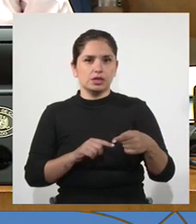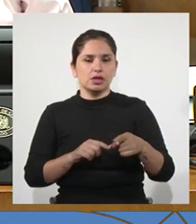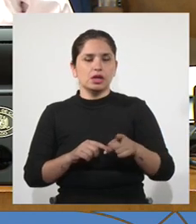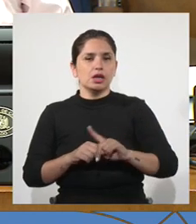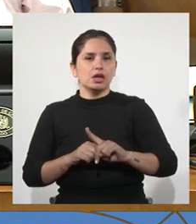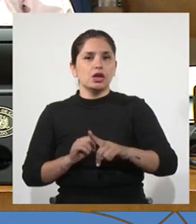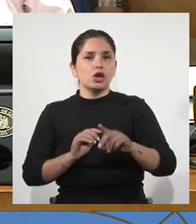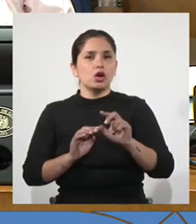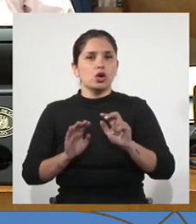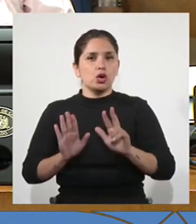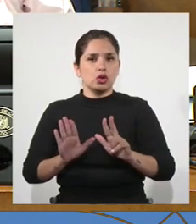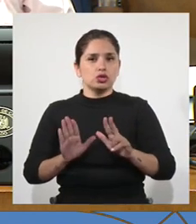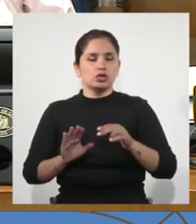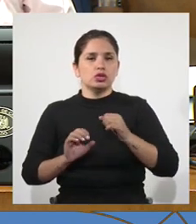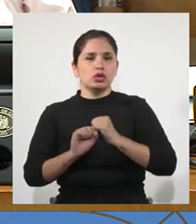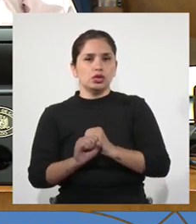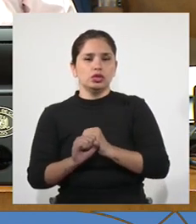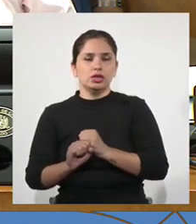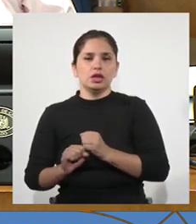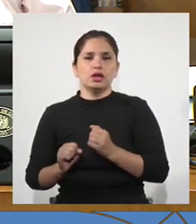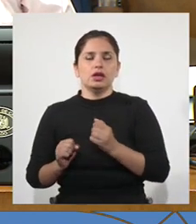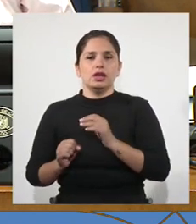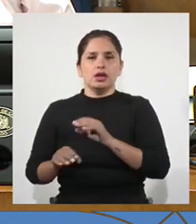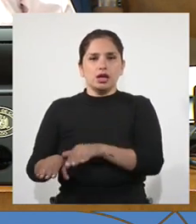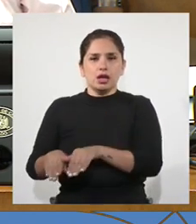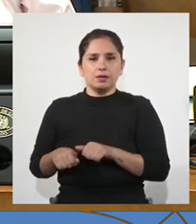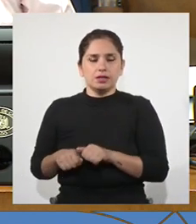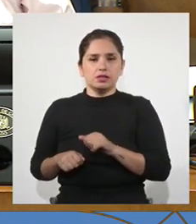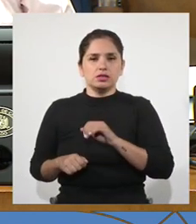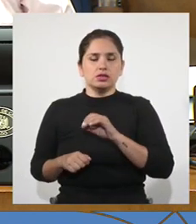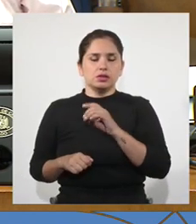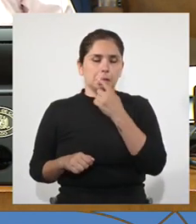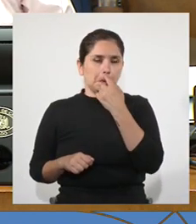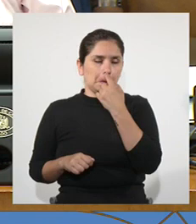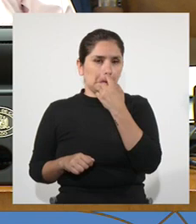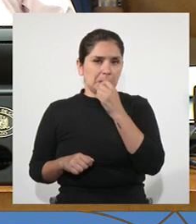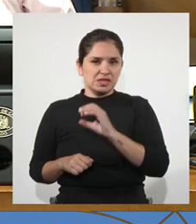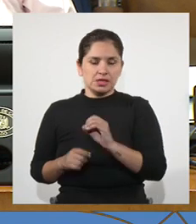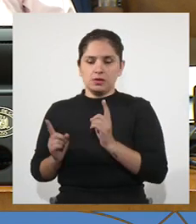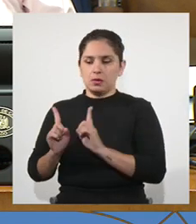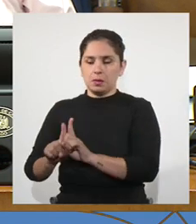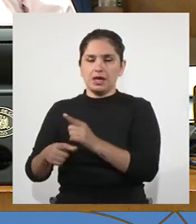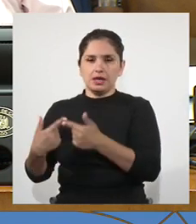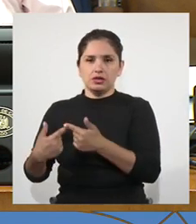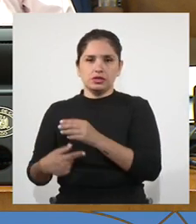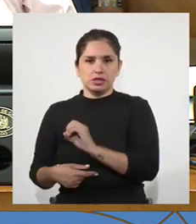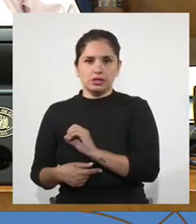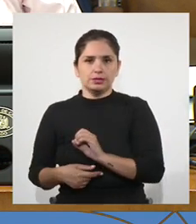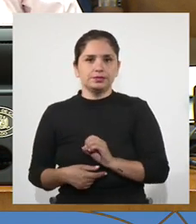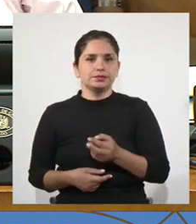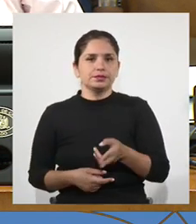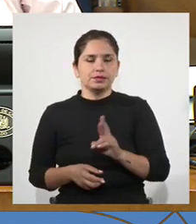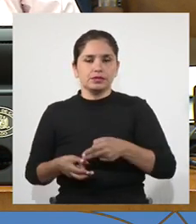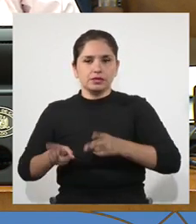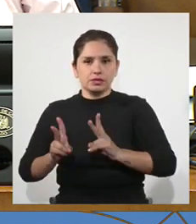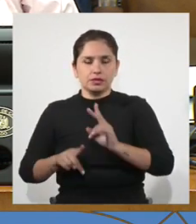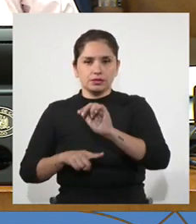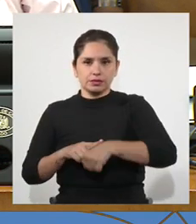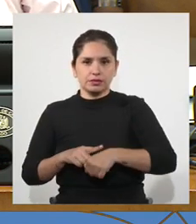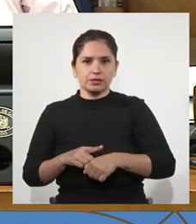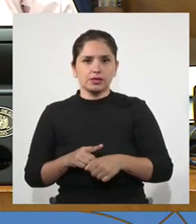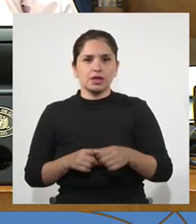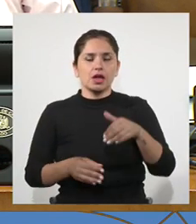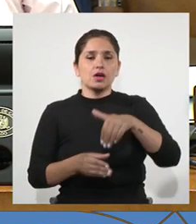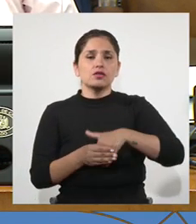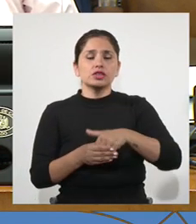8. Abstenciones 0, pareos 0. Bueno, se reitera la inadmisibilidad. Queda una sola votación en transporte que